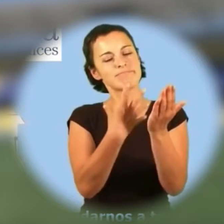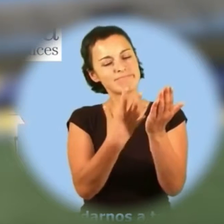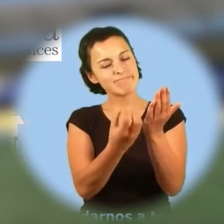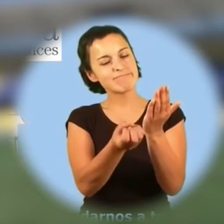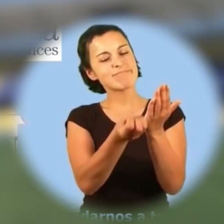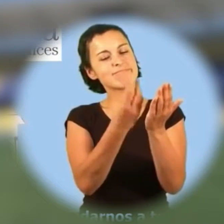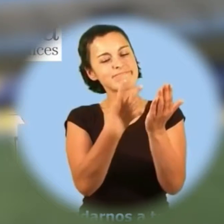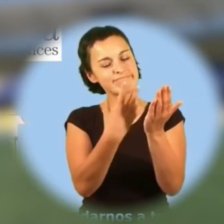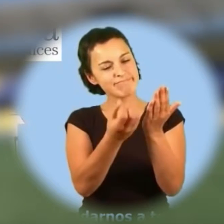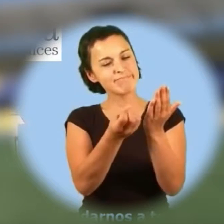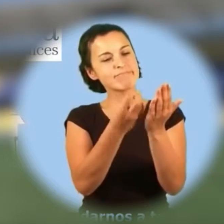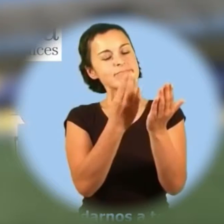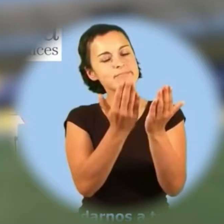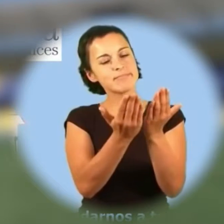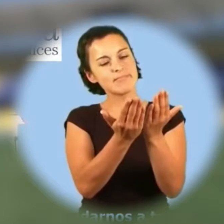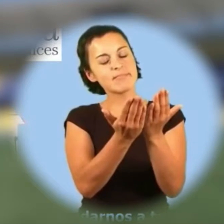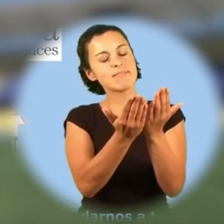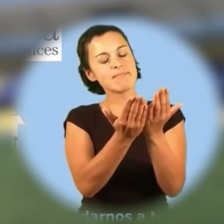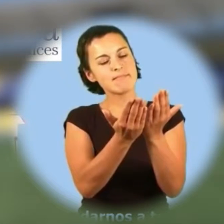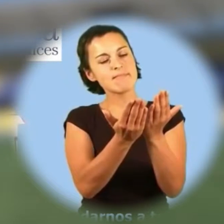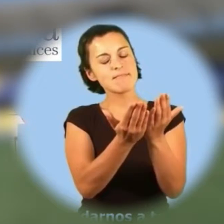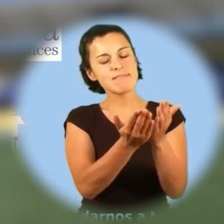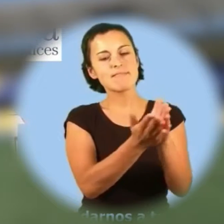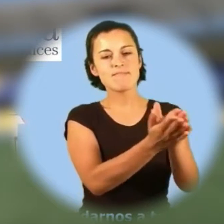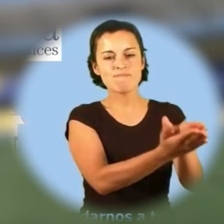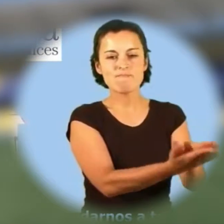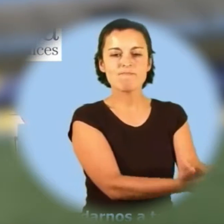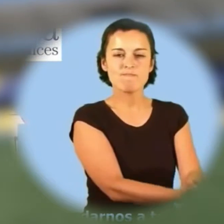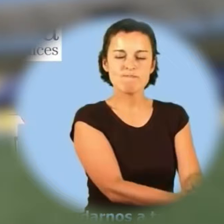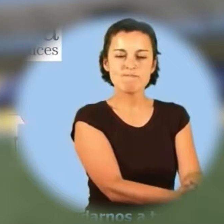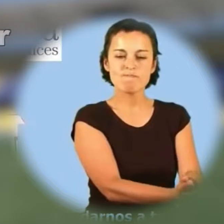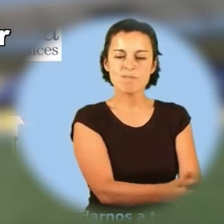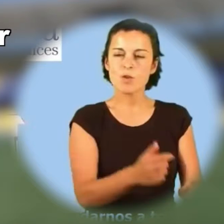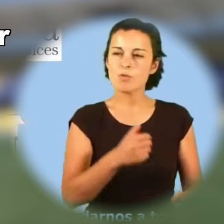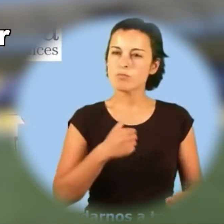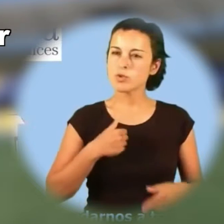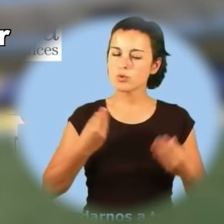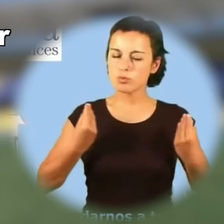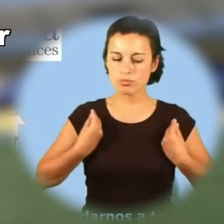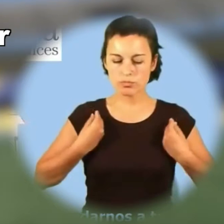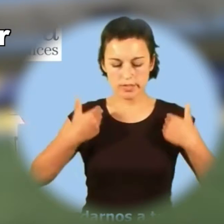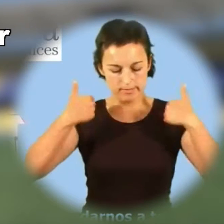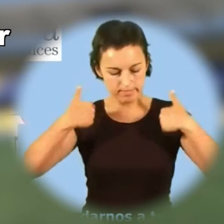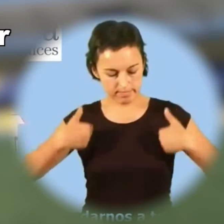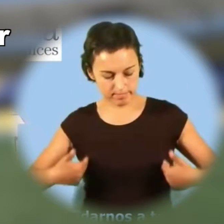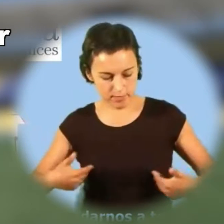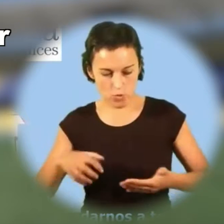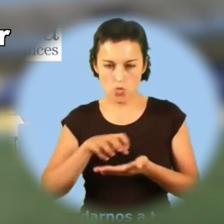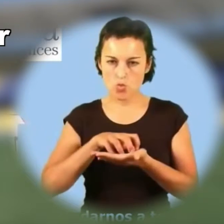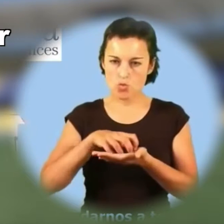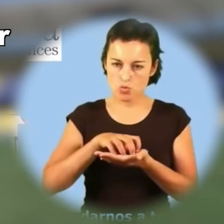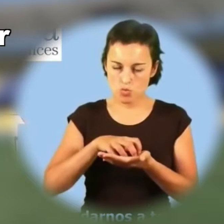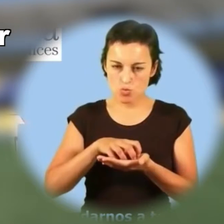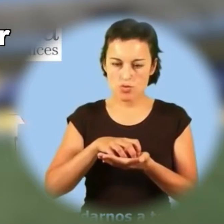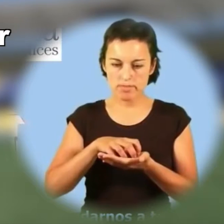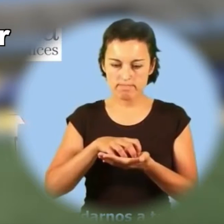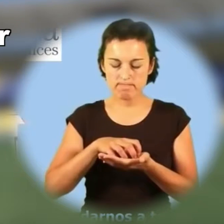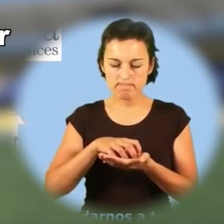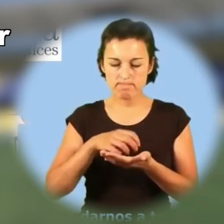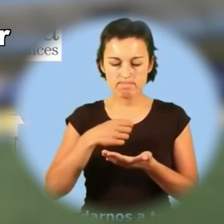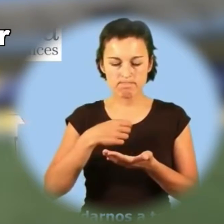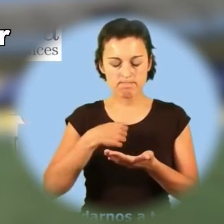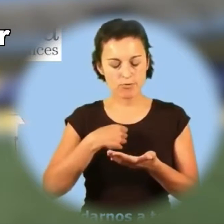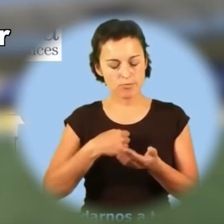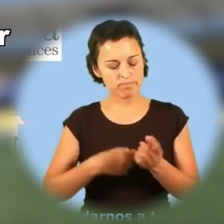asistentes. Evite formar aglomeraciones. Deberán dirigirse a las zonas de seguridad al interior